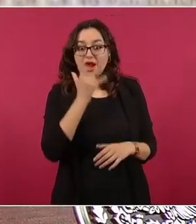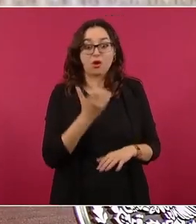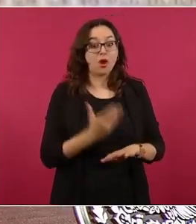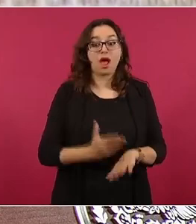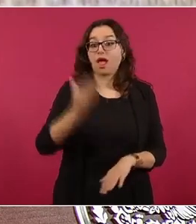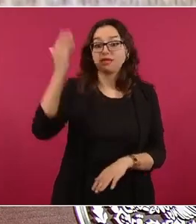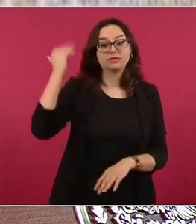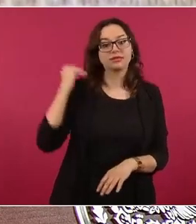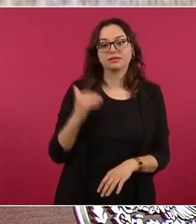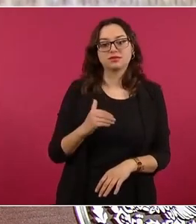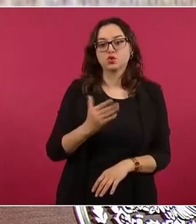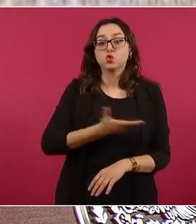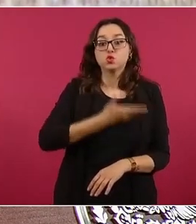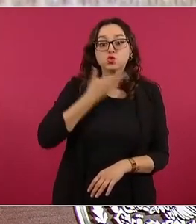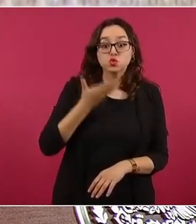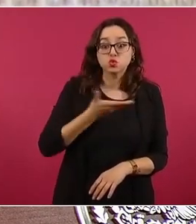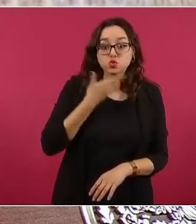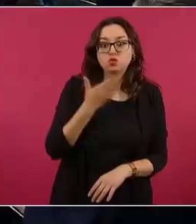Entonces,